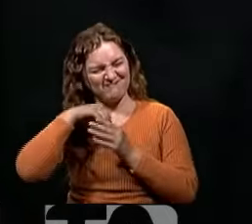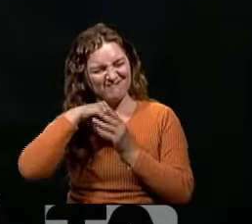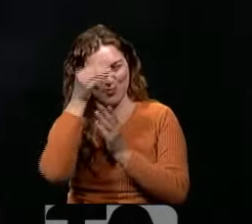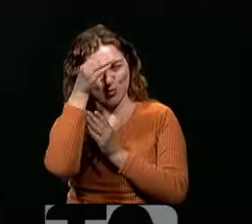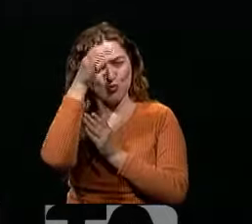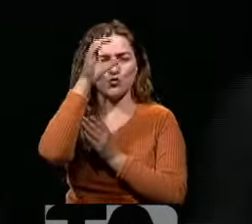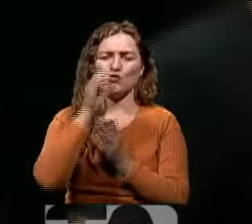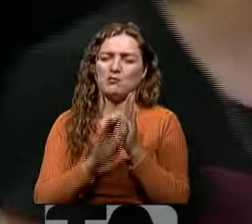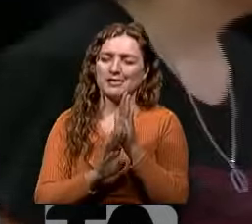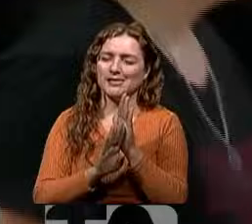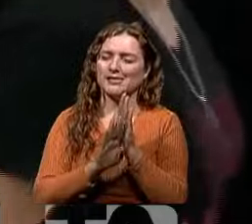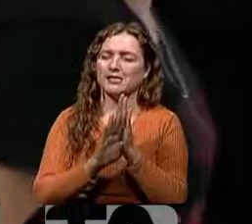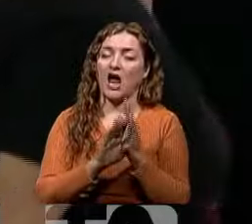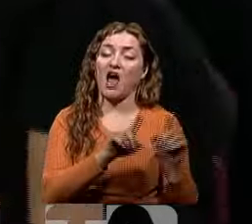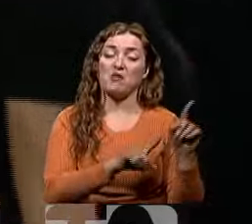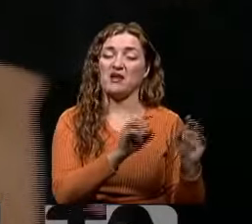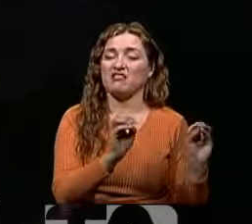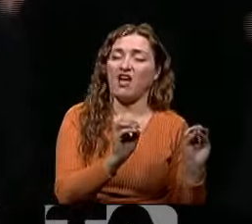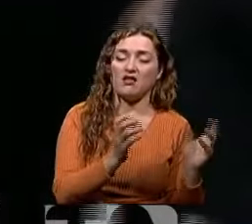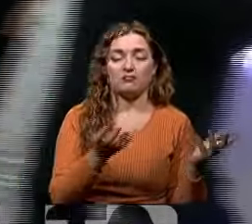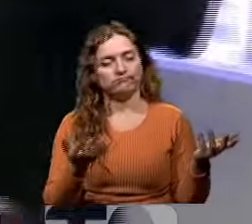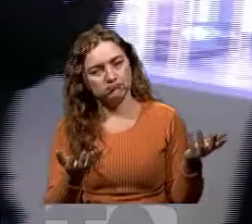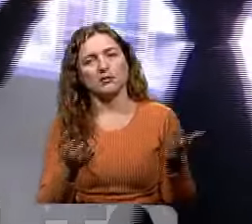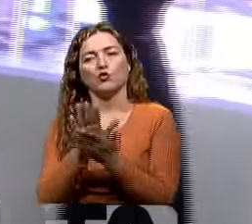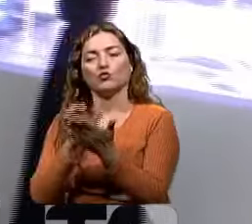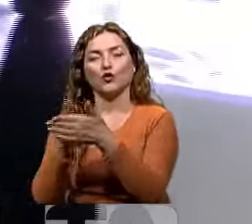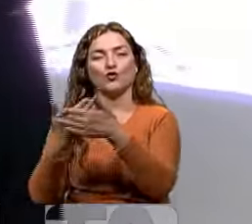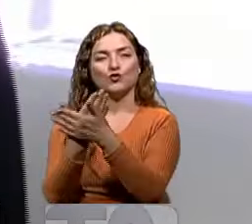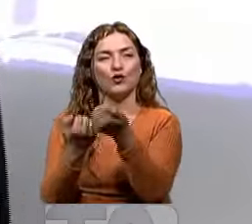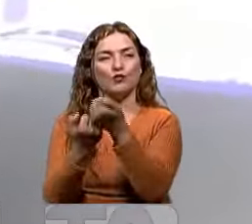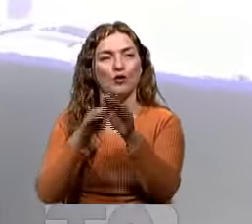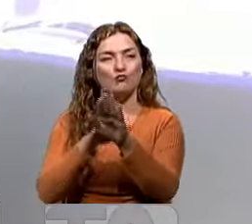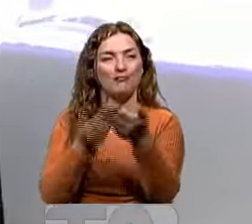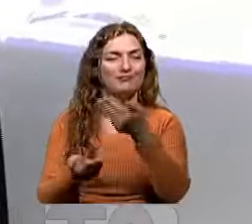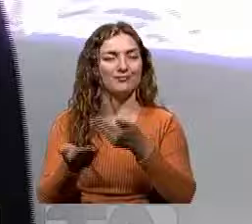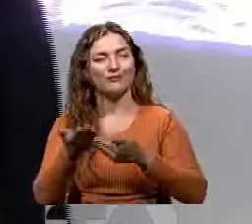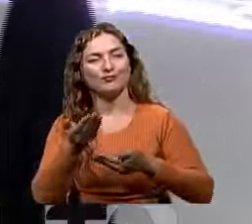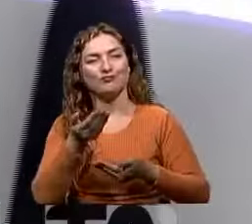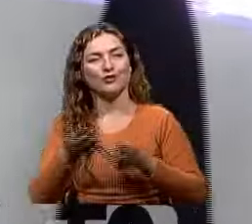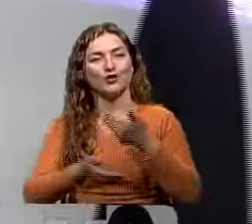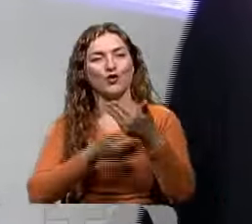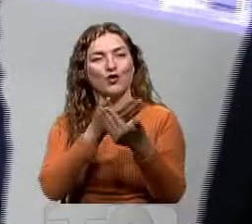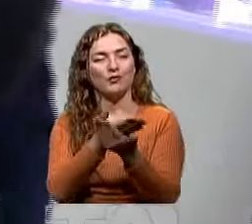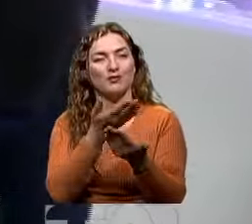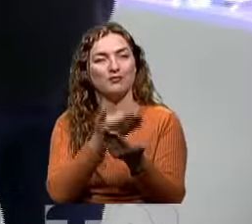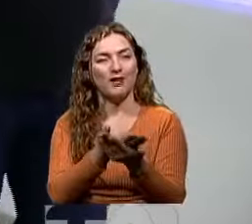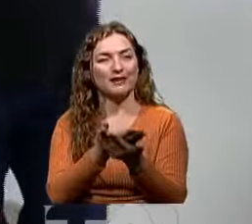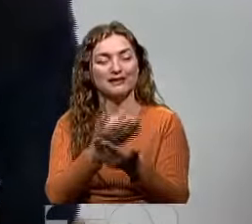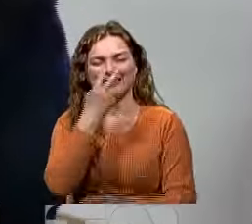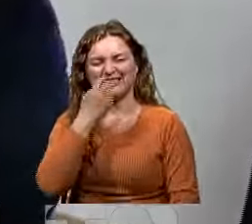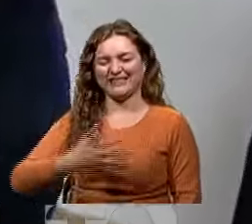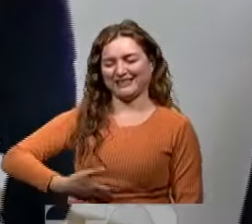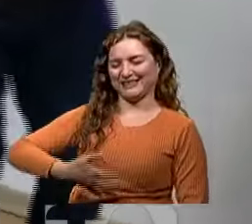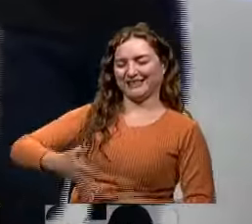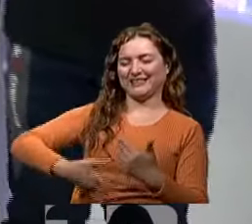tenemos. Estamos buscando mostrar proyectos nuevos, impulsar el teatro comercial, que vean todas estas propuestas que tenemos, la comedia y todo